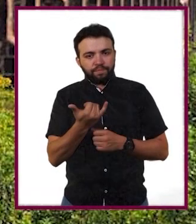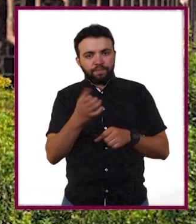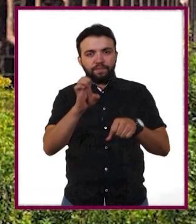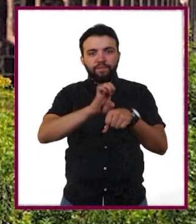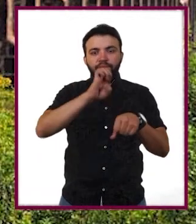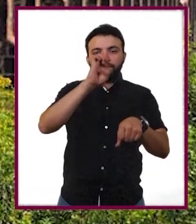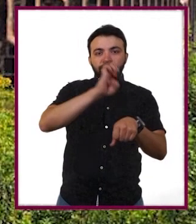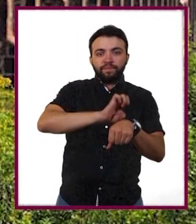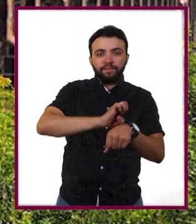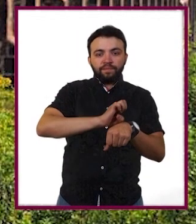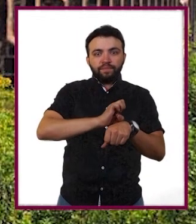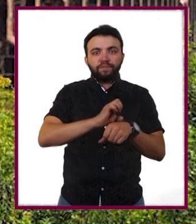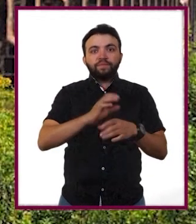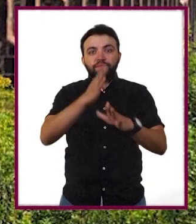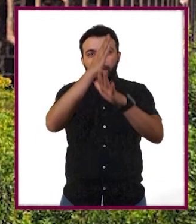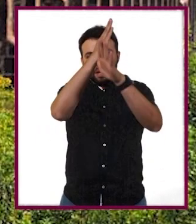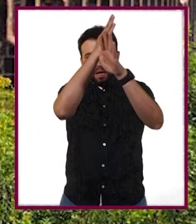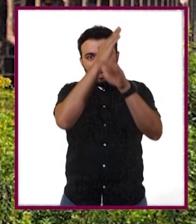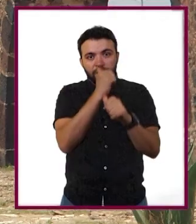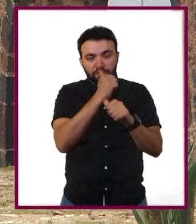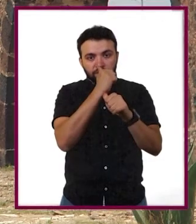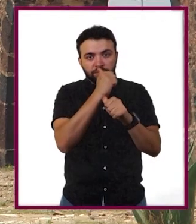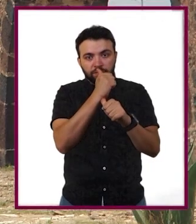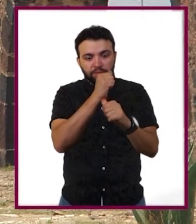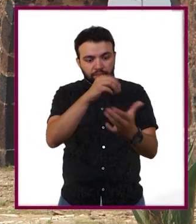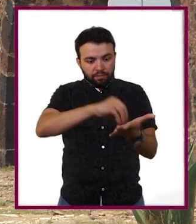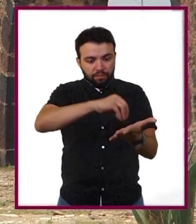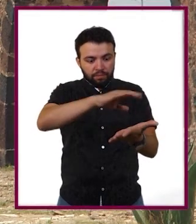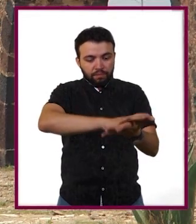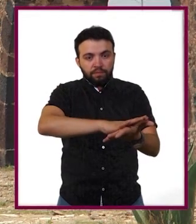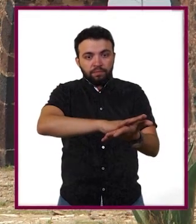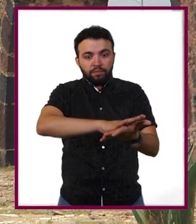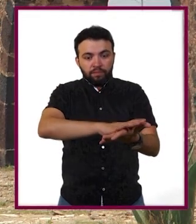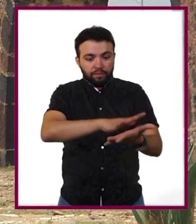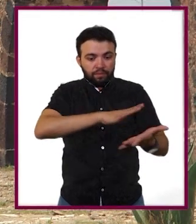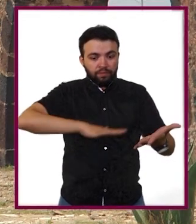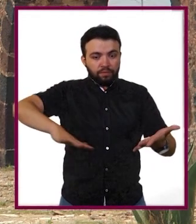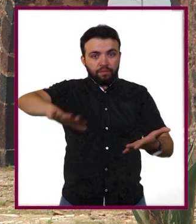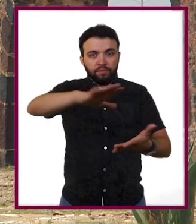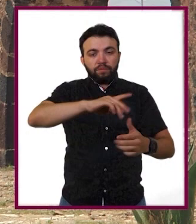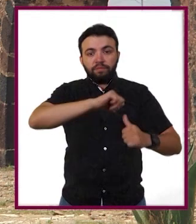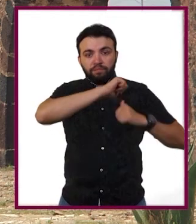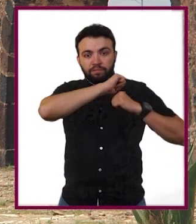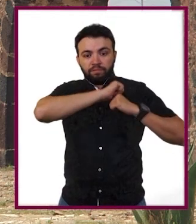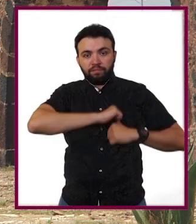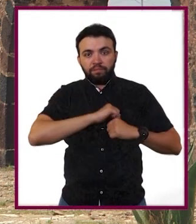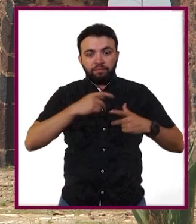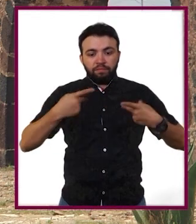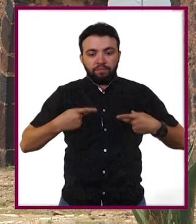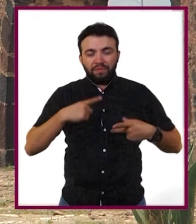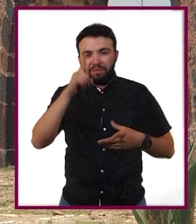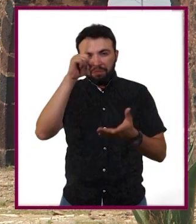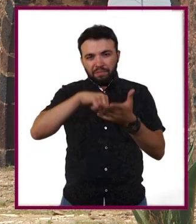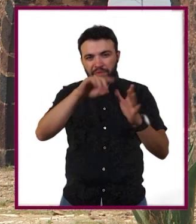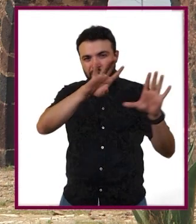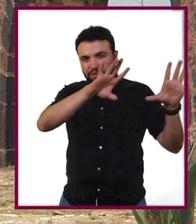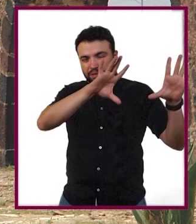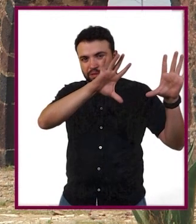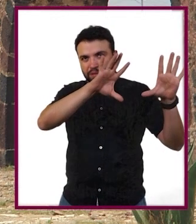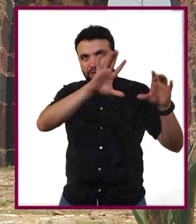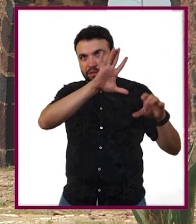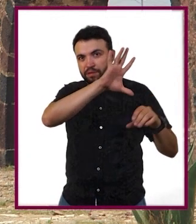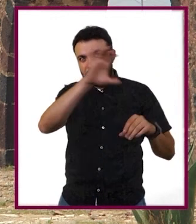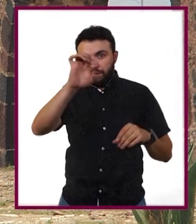Y entonces se establece un convenio con las autoridades locales, las autoridades indígenas en 1553. Es